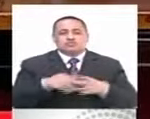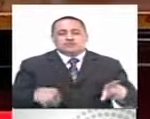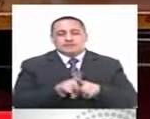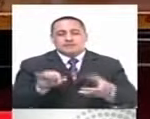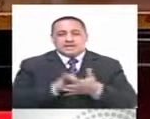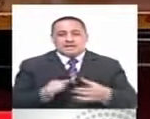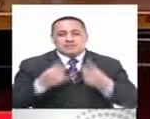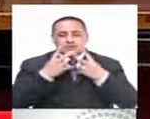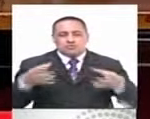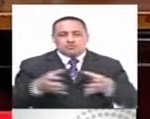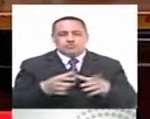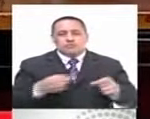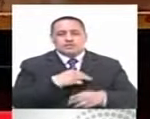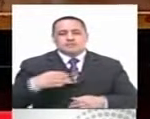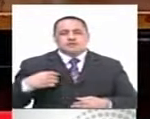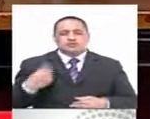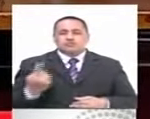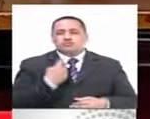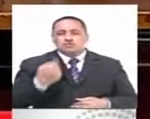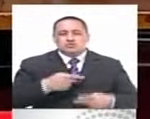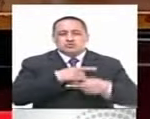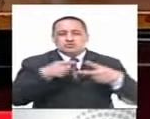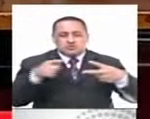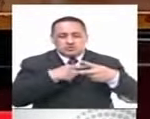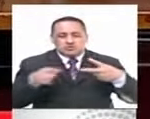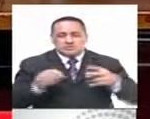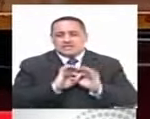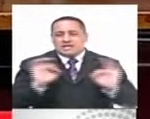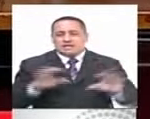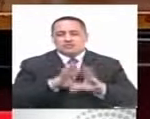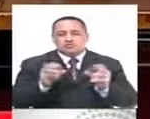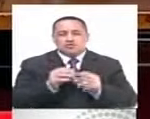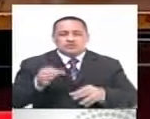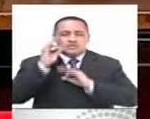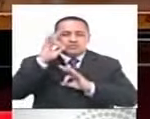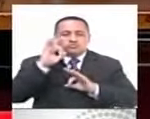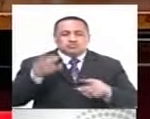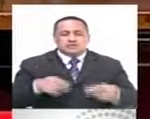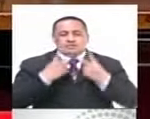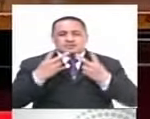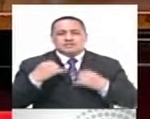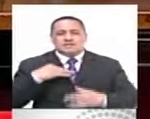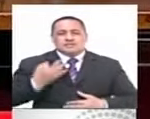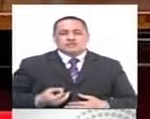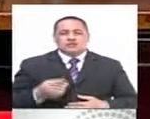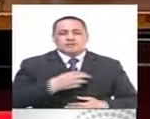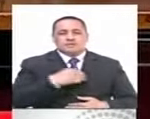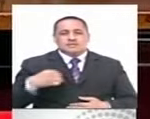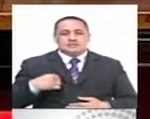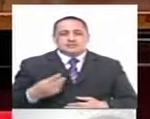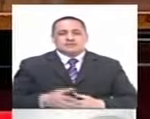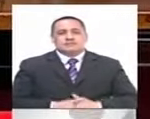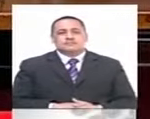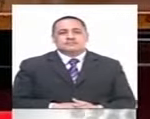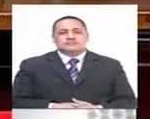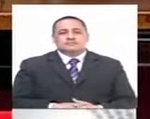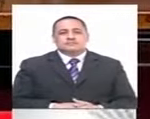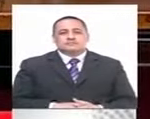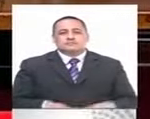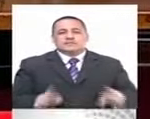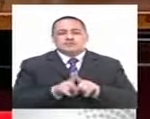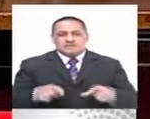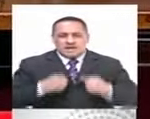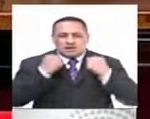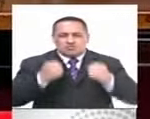aquí, los del Ejecutivo. Solo 2 líneas en todo el discurso de la señora Premier. La